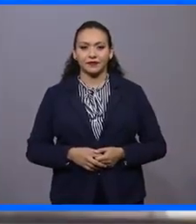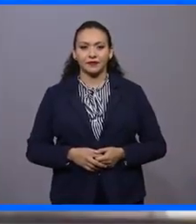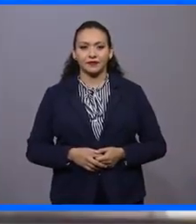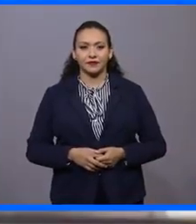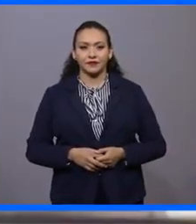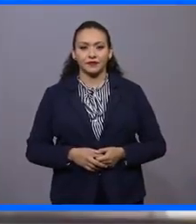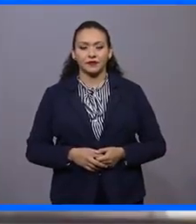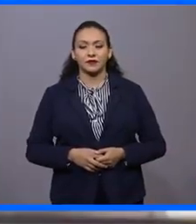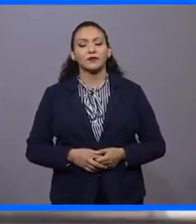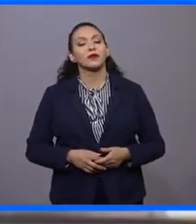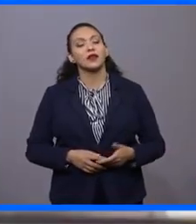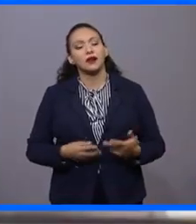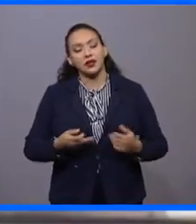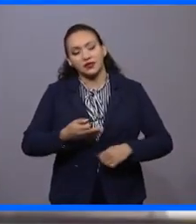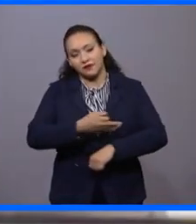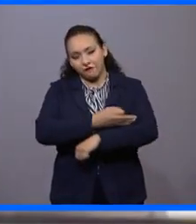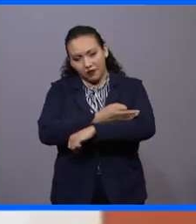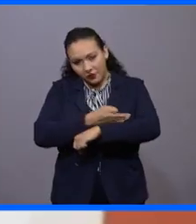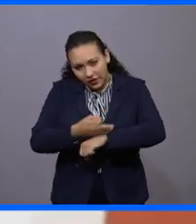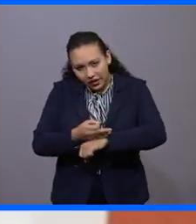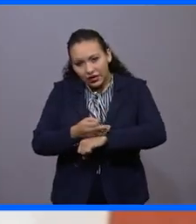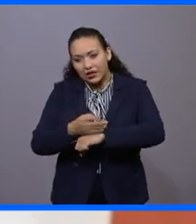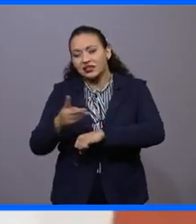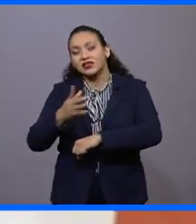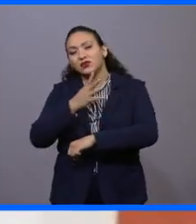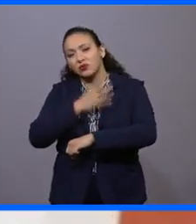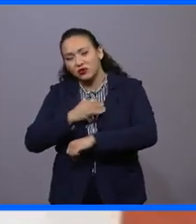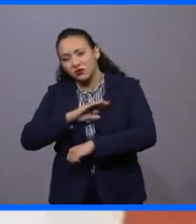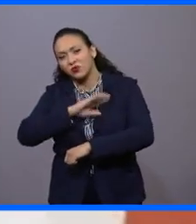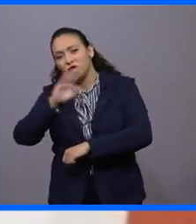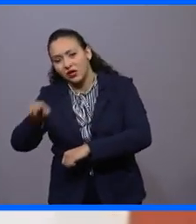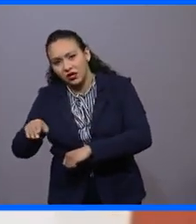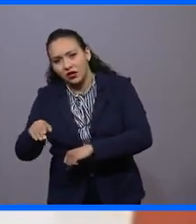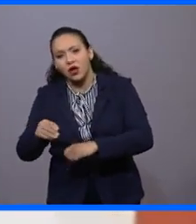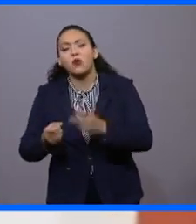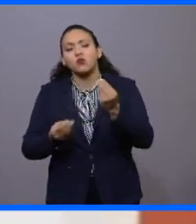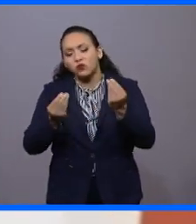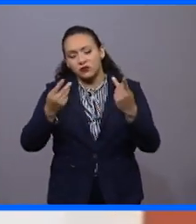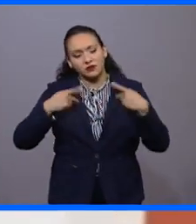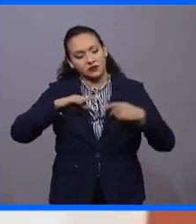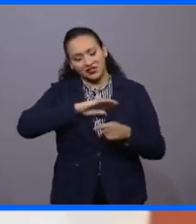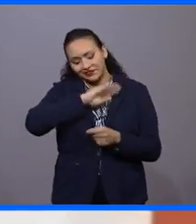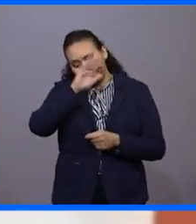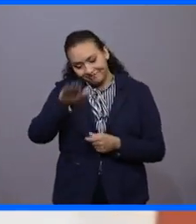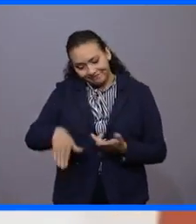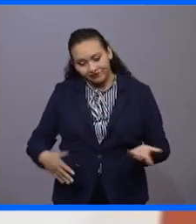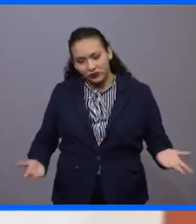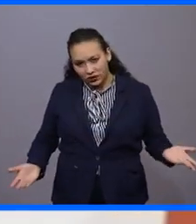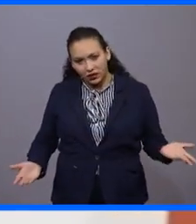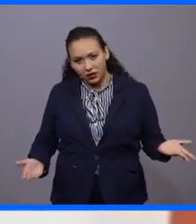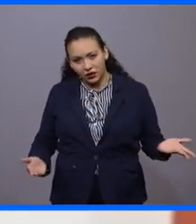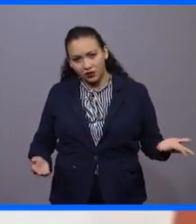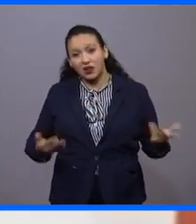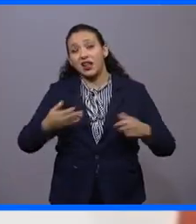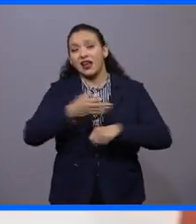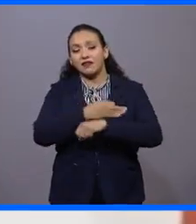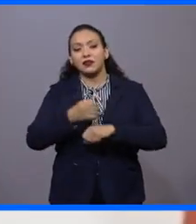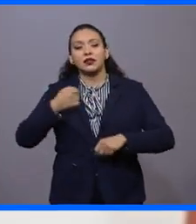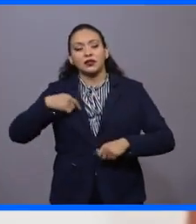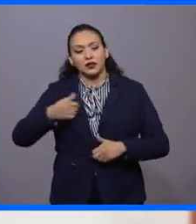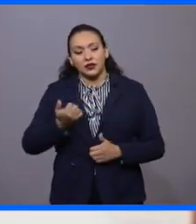A los familiares, víctimas, muchos de ellos ya fallecidos, nuestra